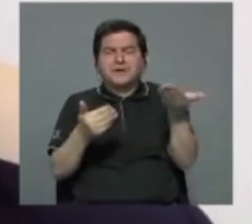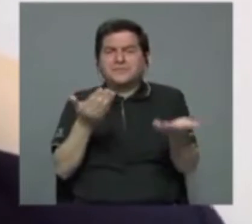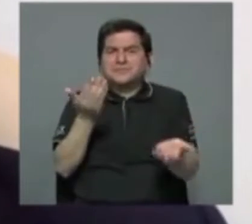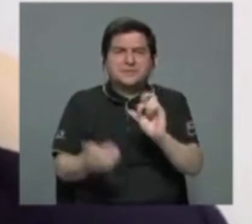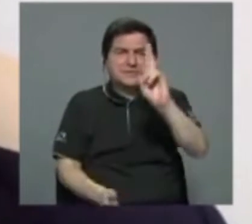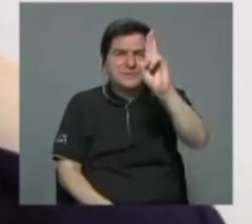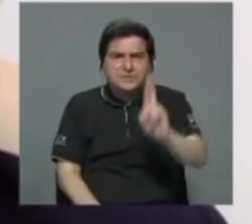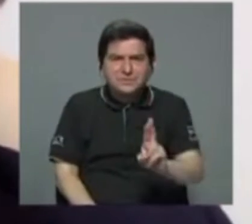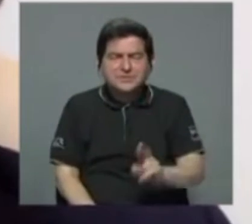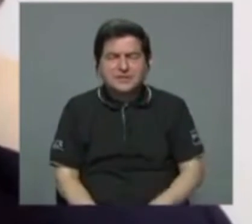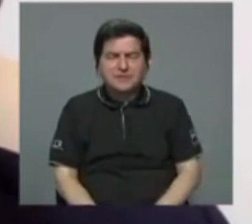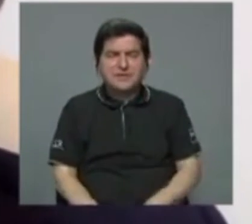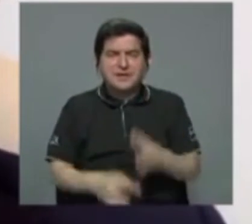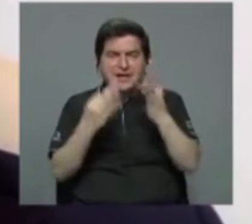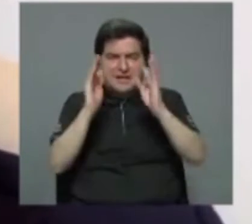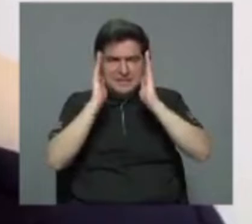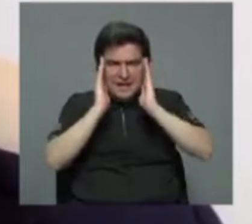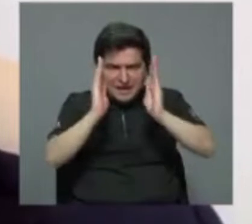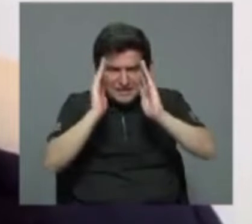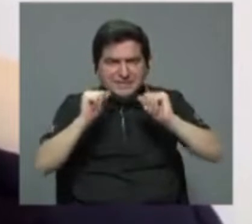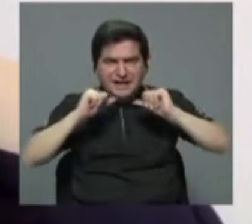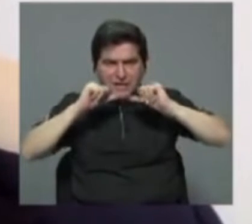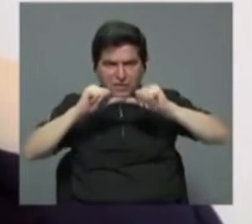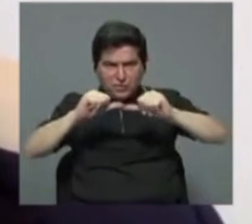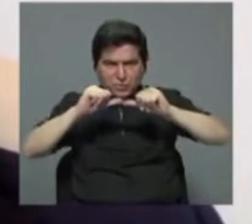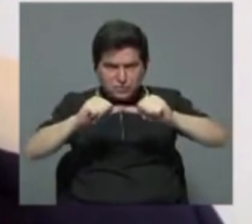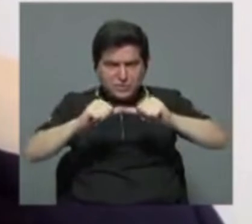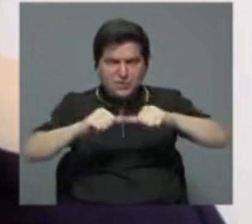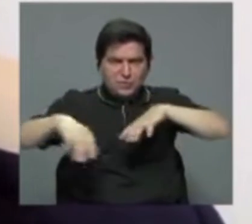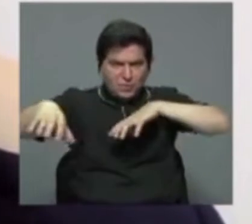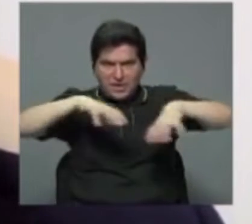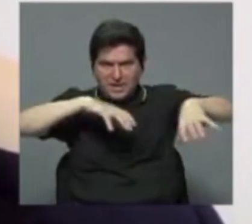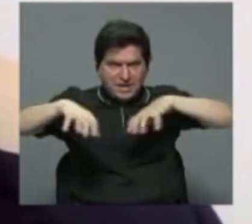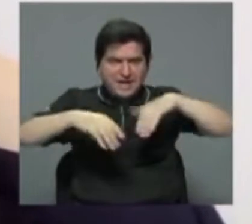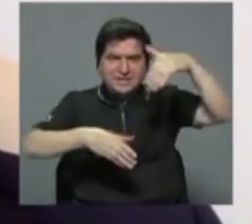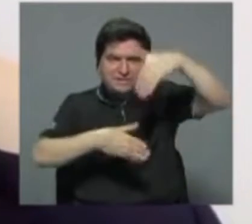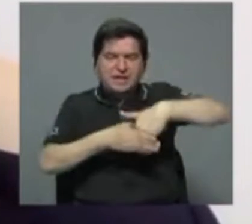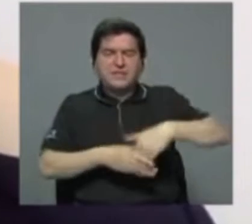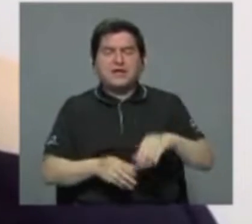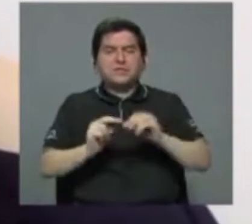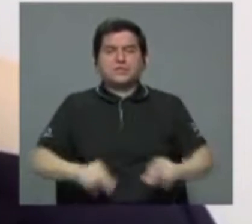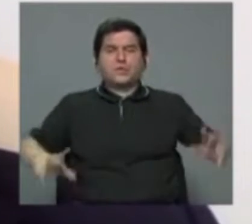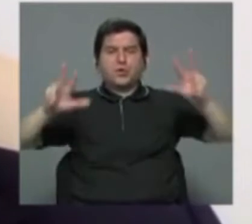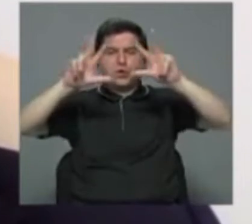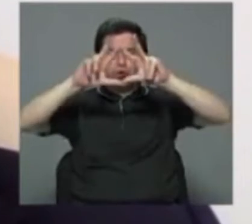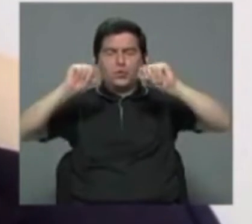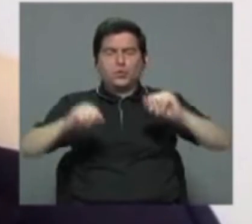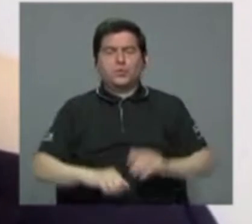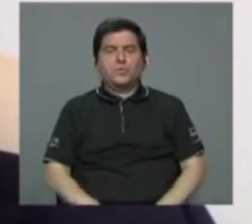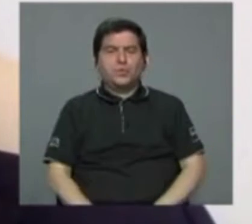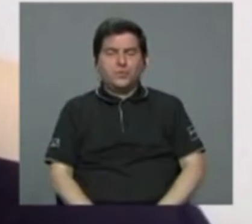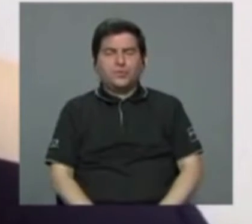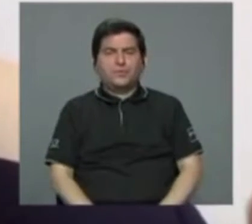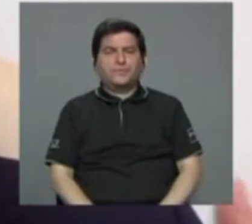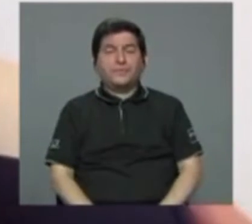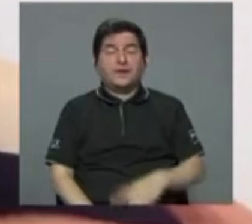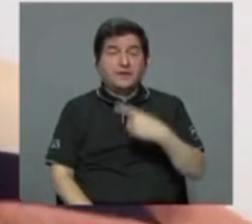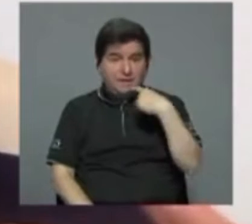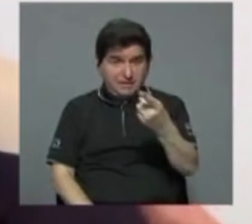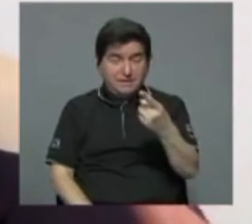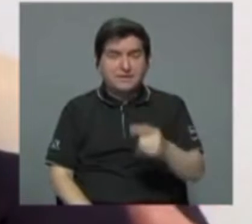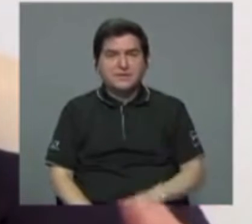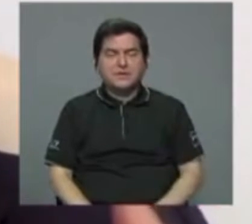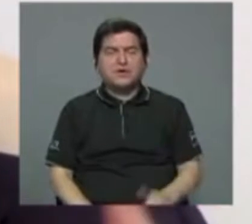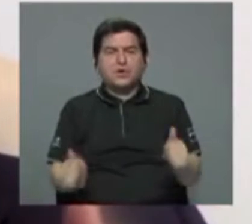Rica acomete continuamente en este quehacer dentro de Naciones Unidas y repito, con